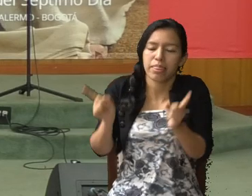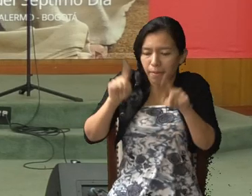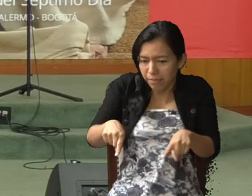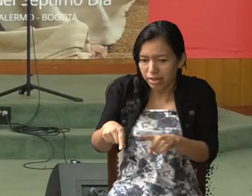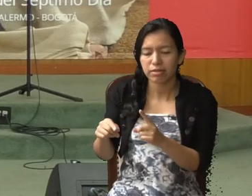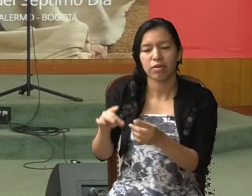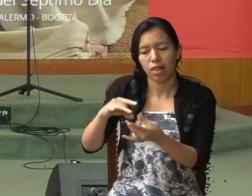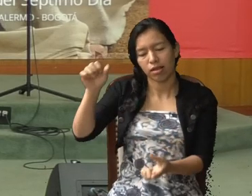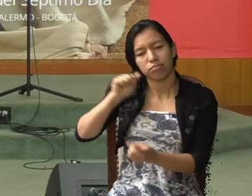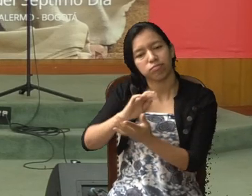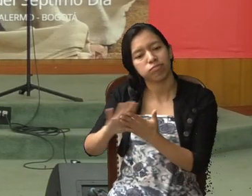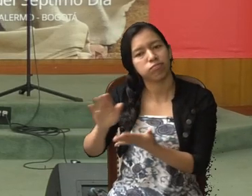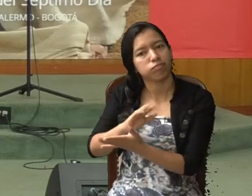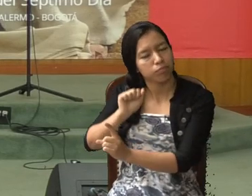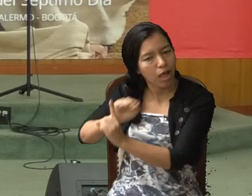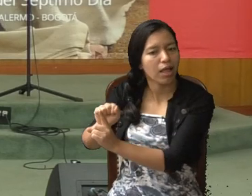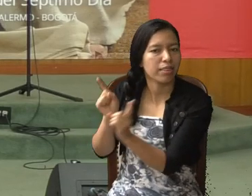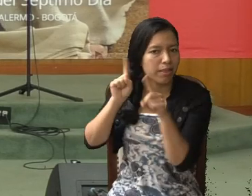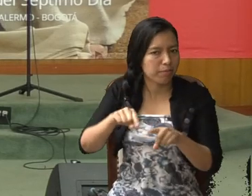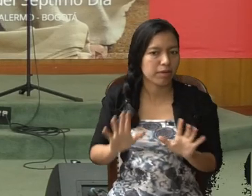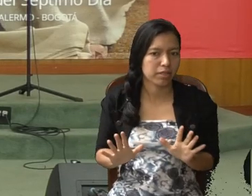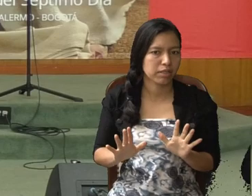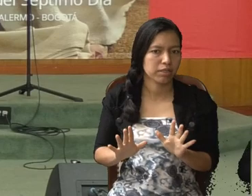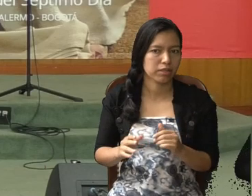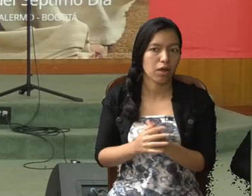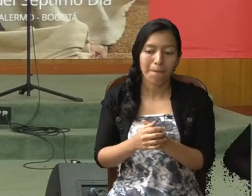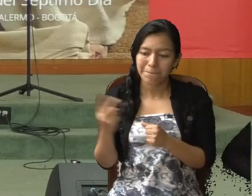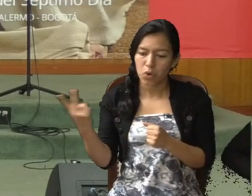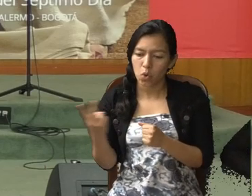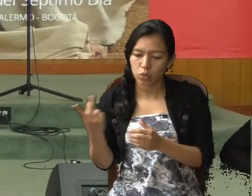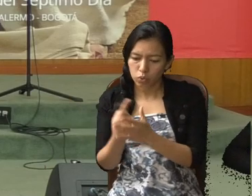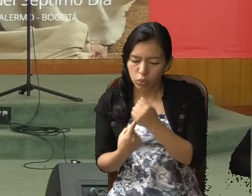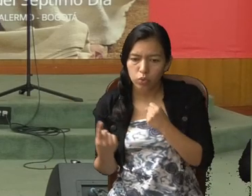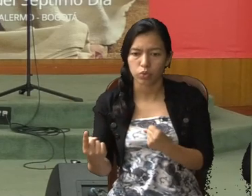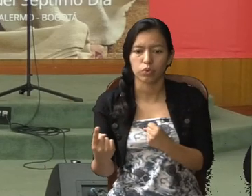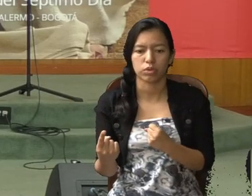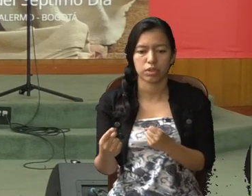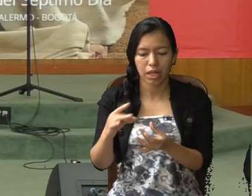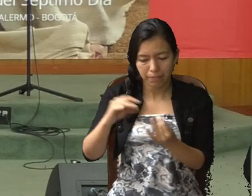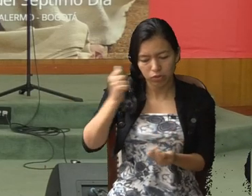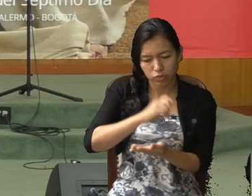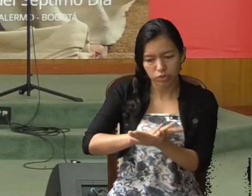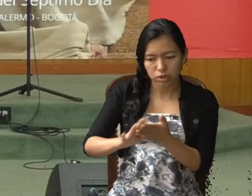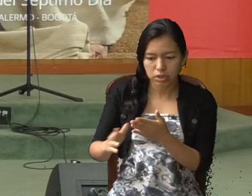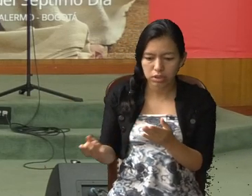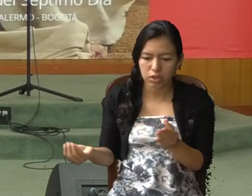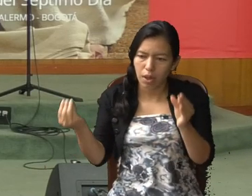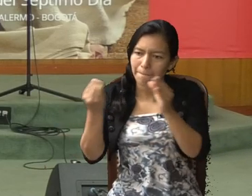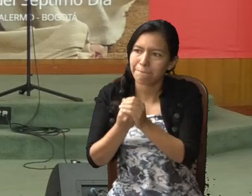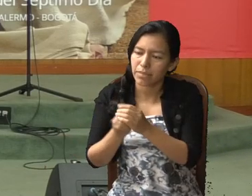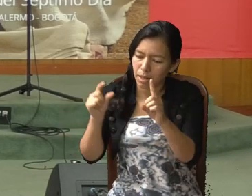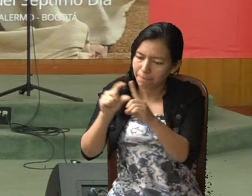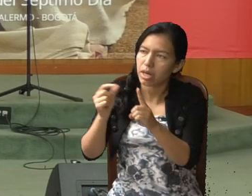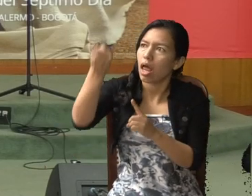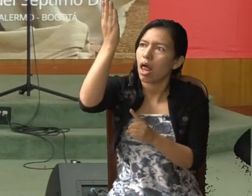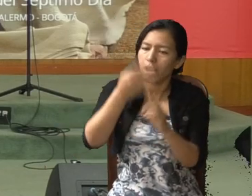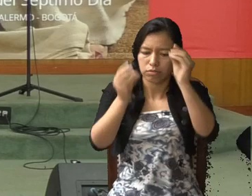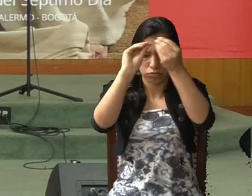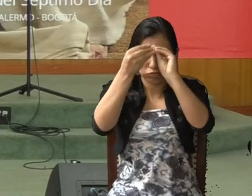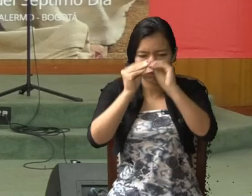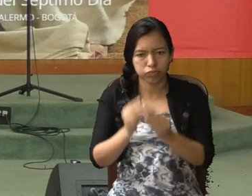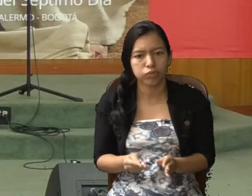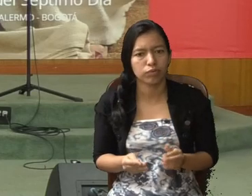al Espíritu Santo. Porque el Espíritu Santo hace parte de la palabra de poder, de la palabra creadora. Y por eso es que cuando Dios